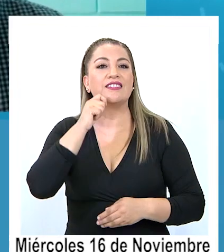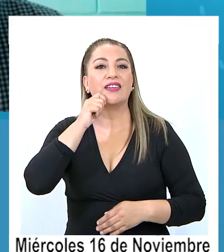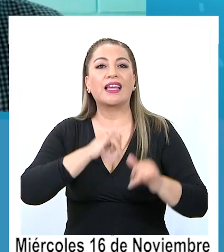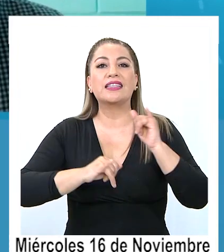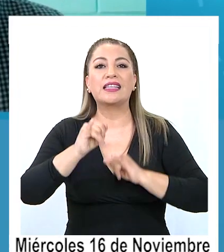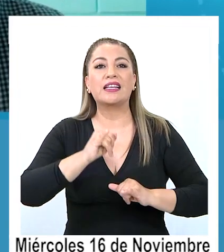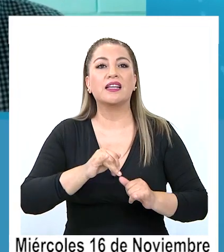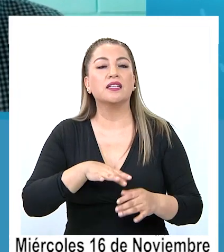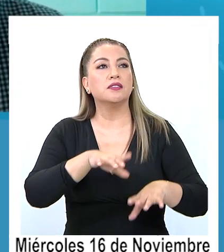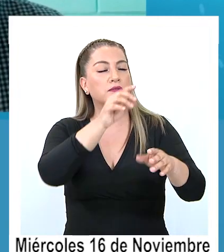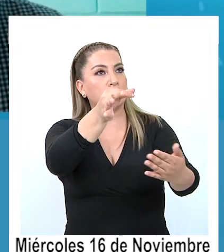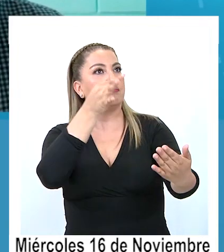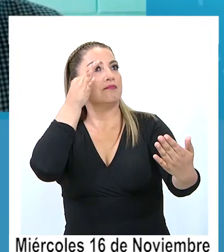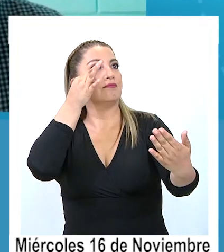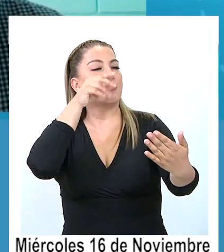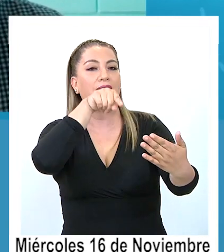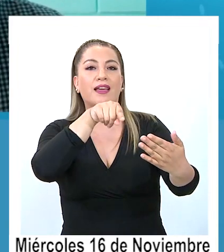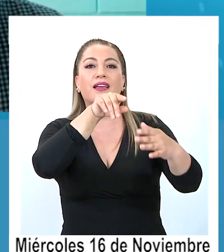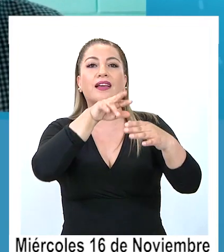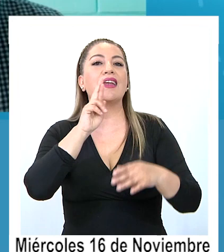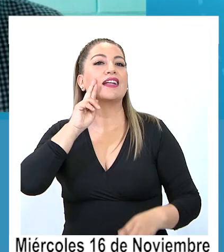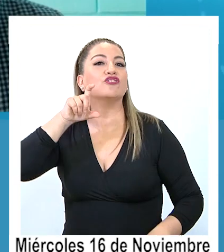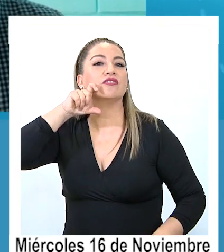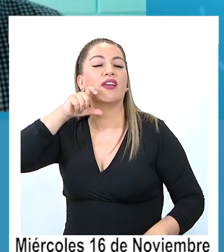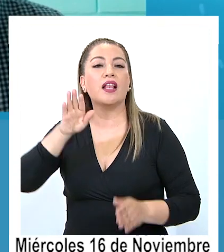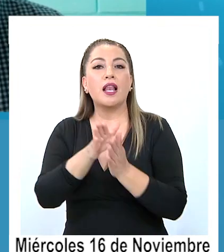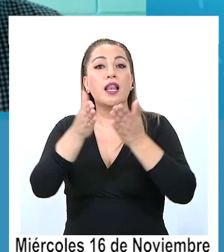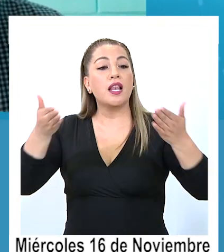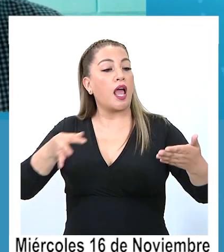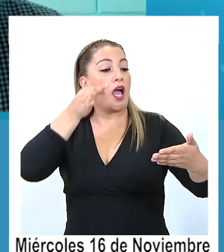Deudores, que es un registro que lleva al Registro Civil de Identificación